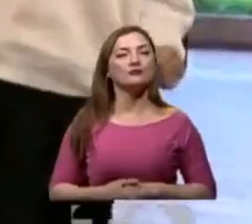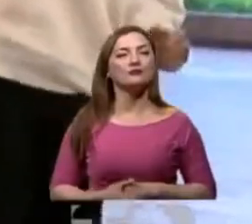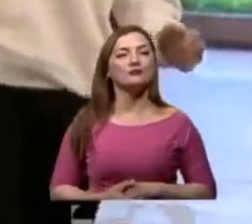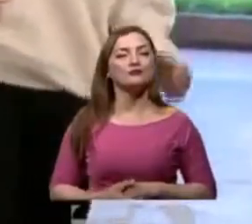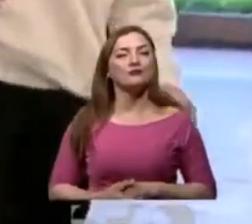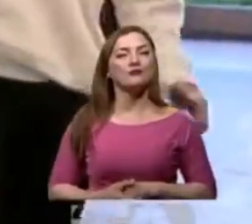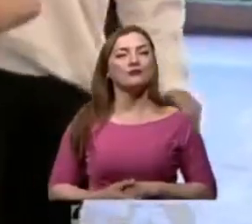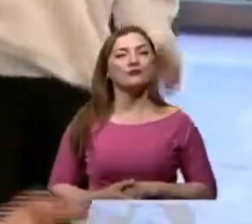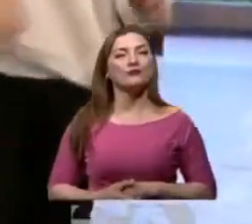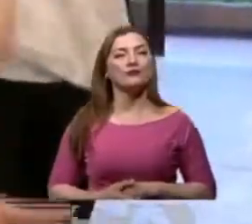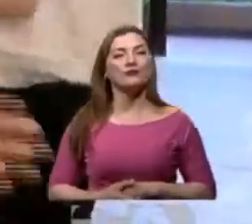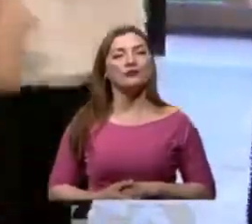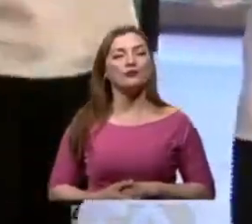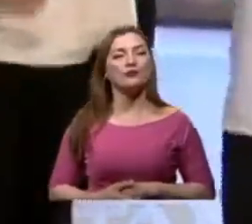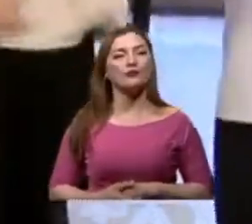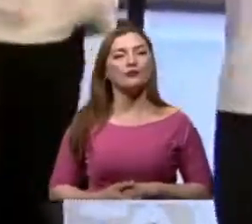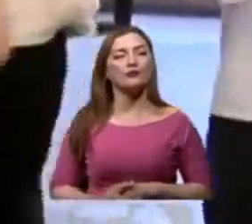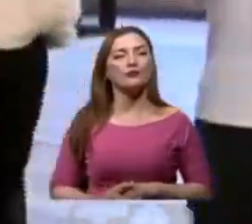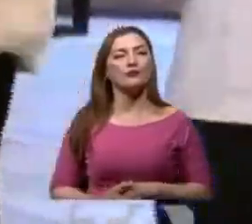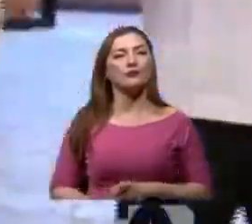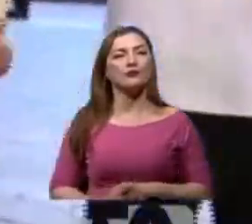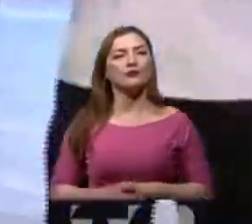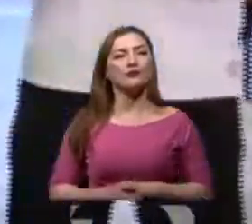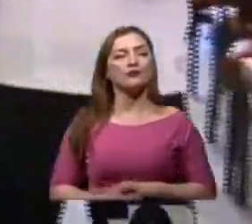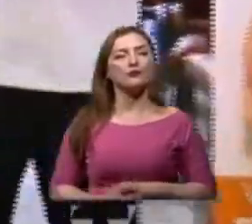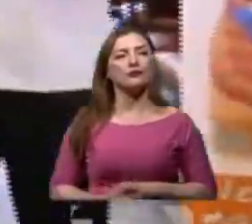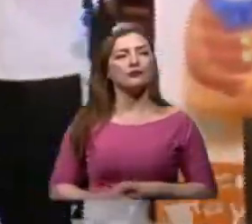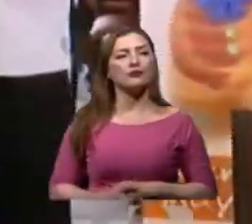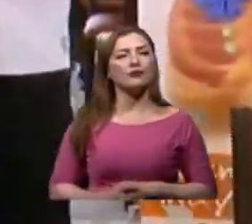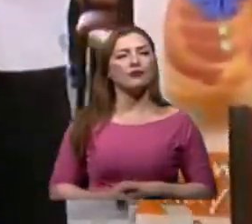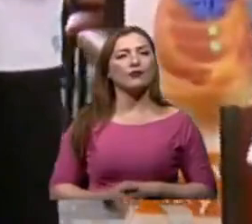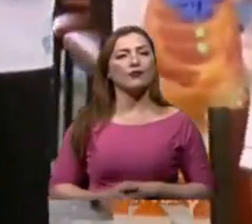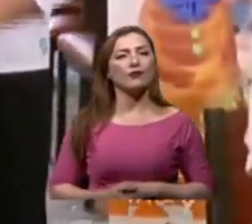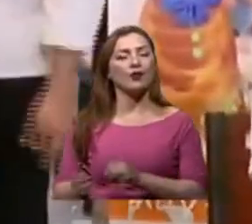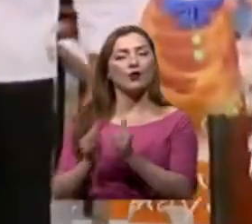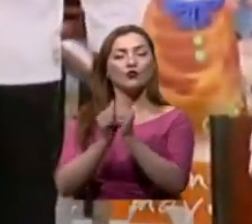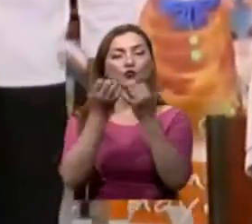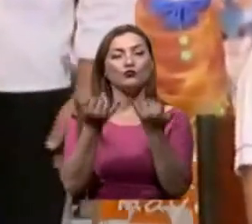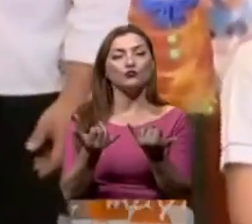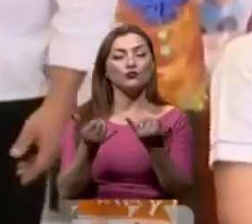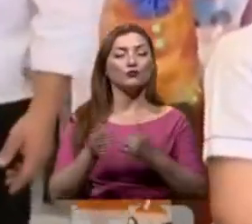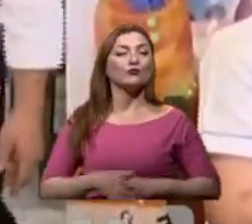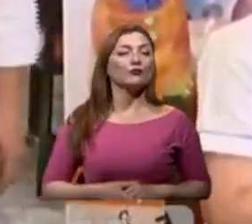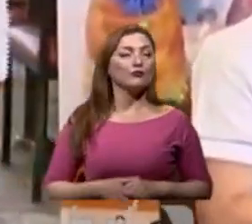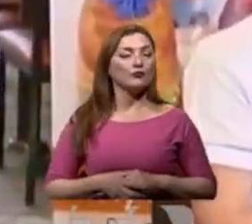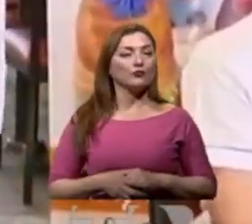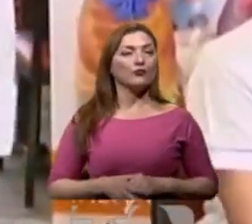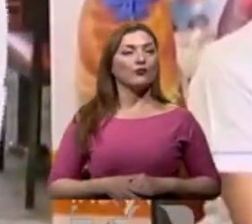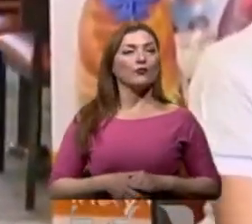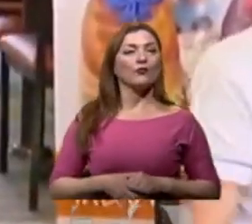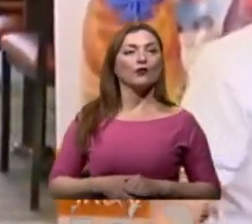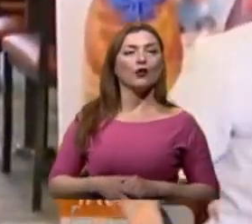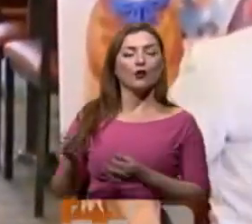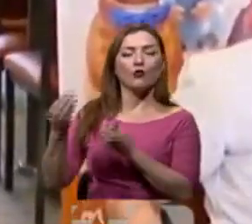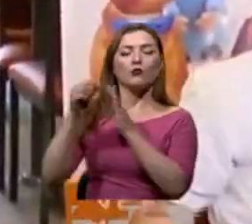justamente la tortilla. Pues ahora yo quiero invitar al chef para que nos acompañe de este lado, por favor, para que nos cuente ya un poco, chef, por favor, de este lado,